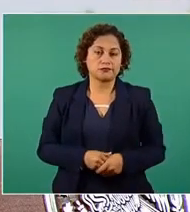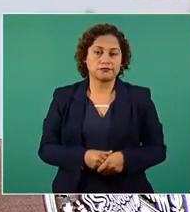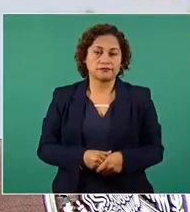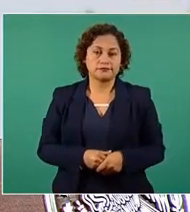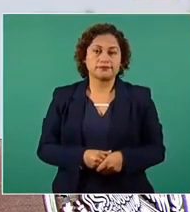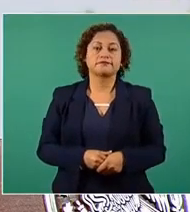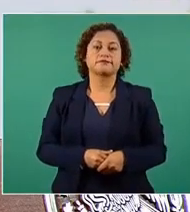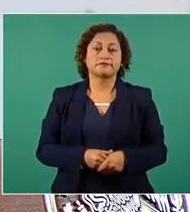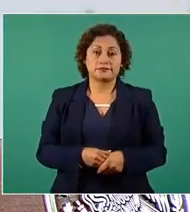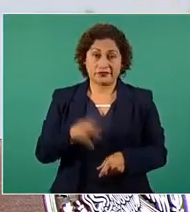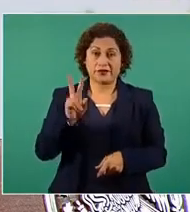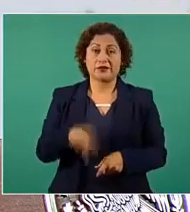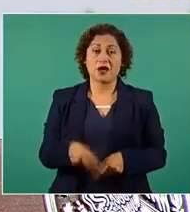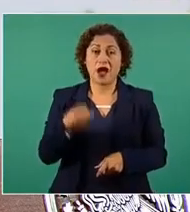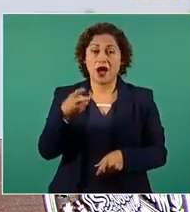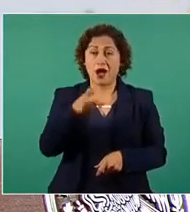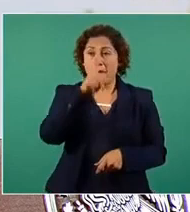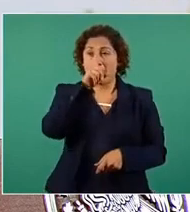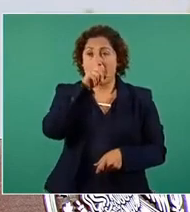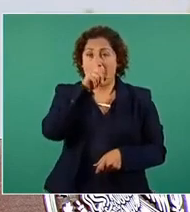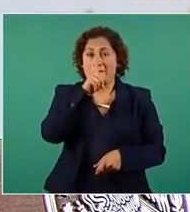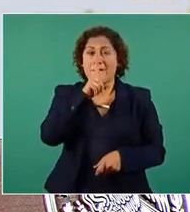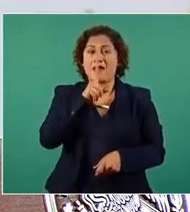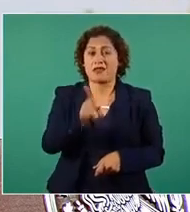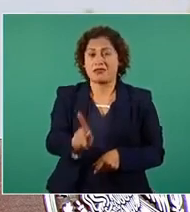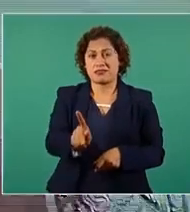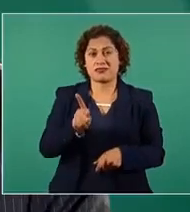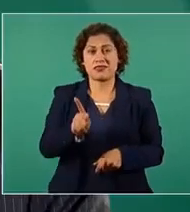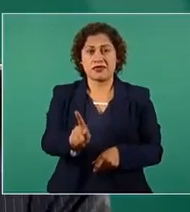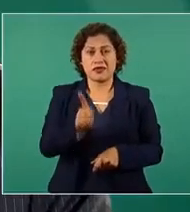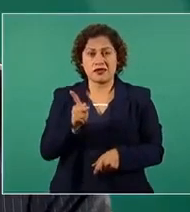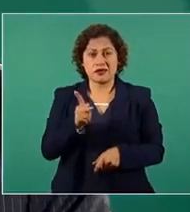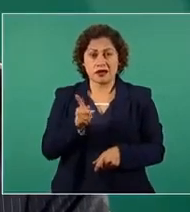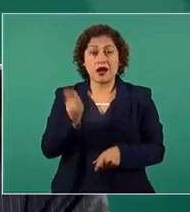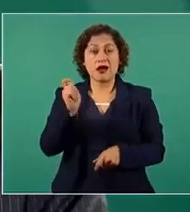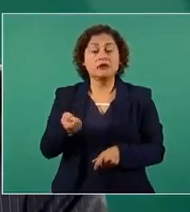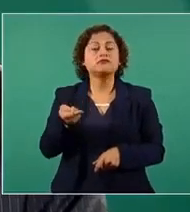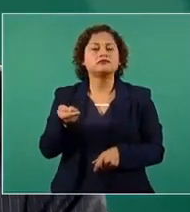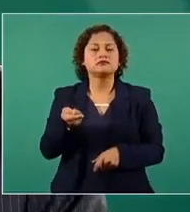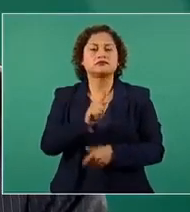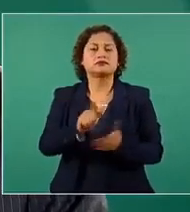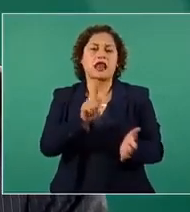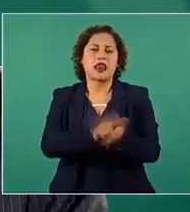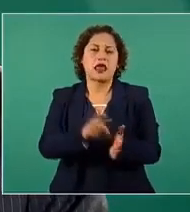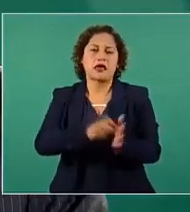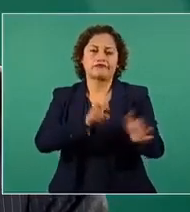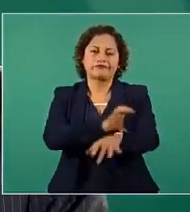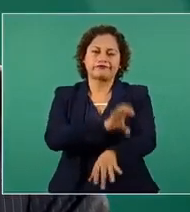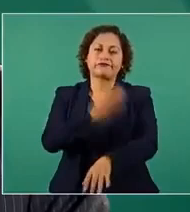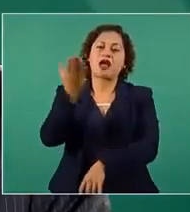una vil especulación. Eso fue la llamada reforma energética.